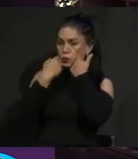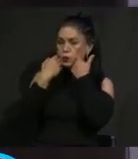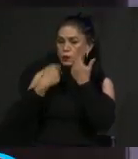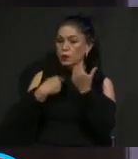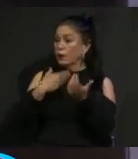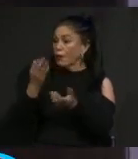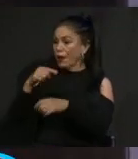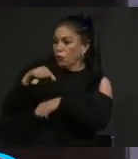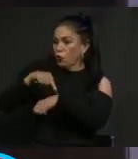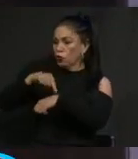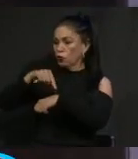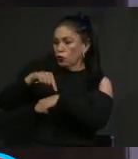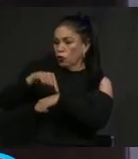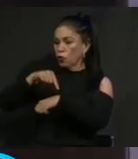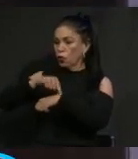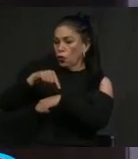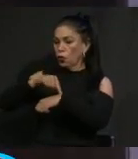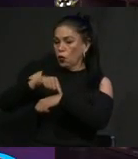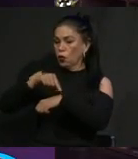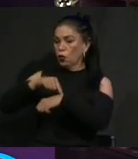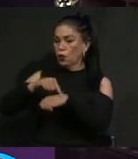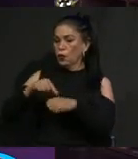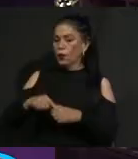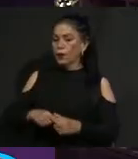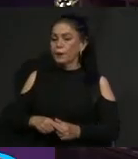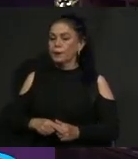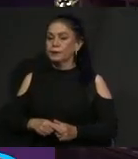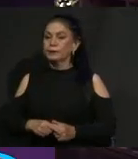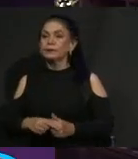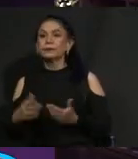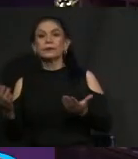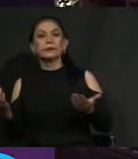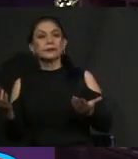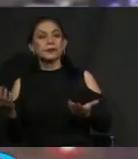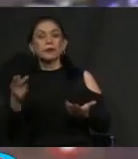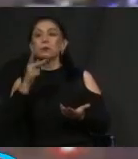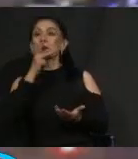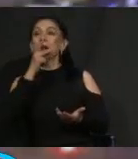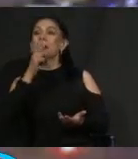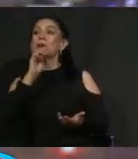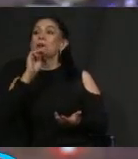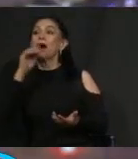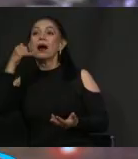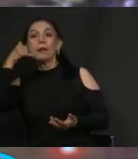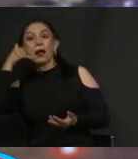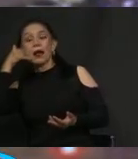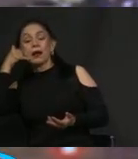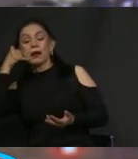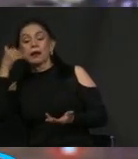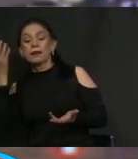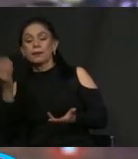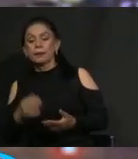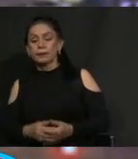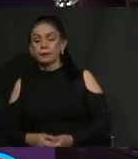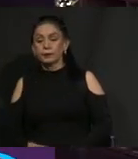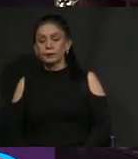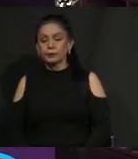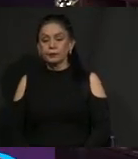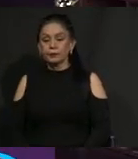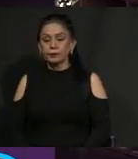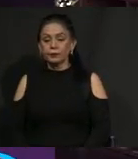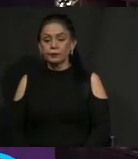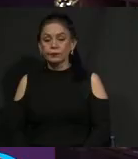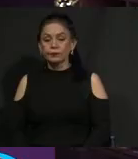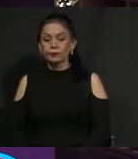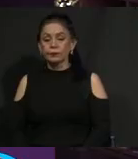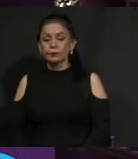llevan al doctor ahí en Televisa no no conseguían el teléfono de mis papás traías teléfono se te había caído